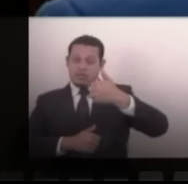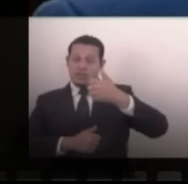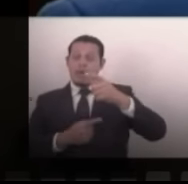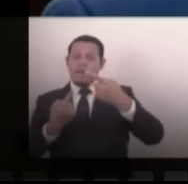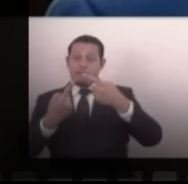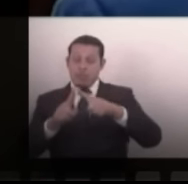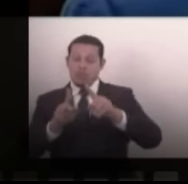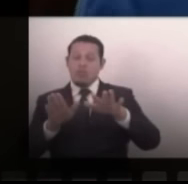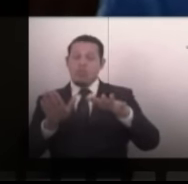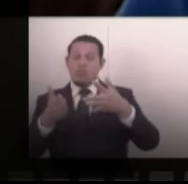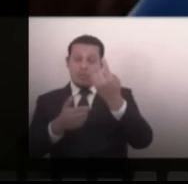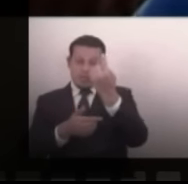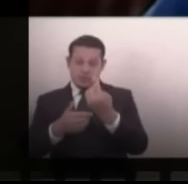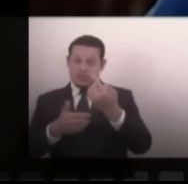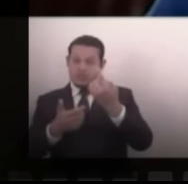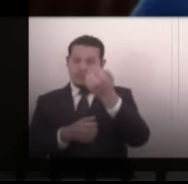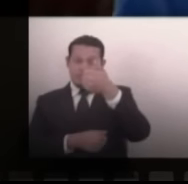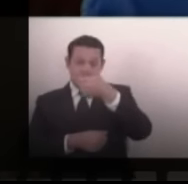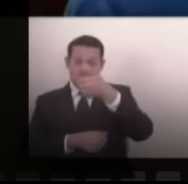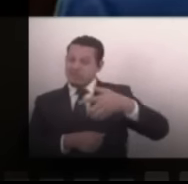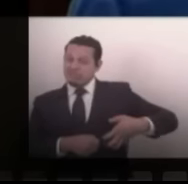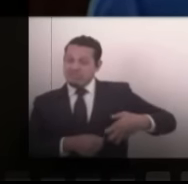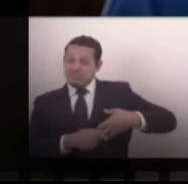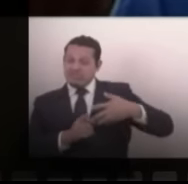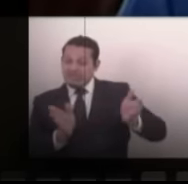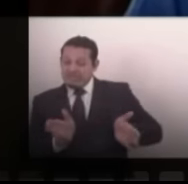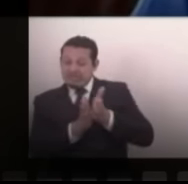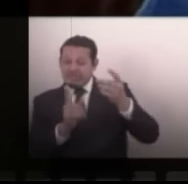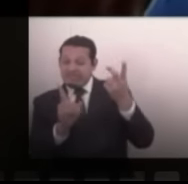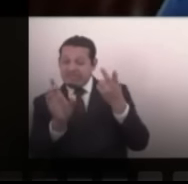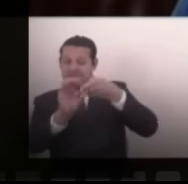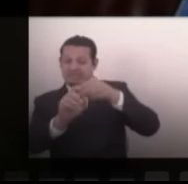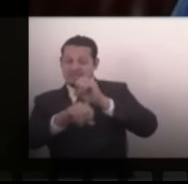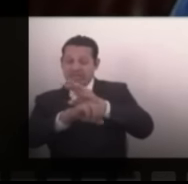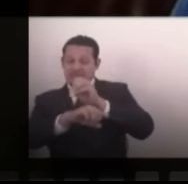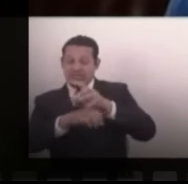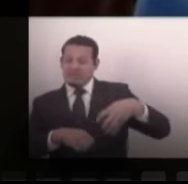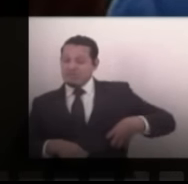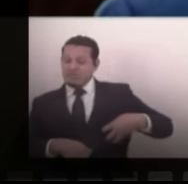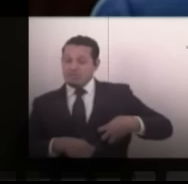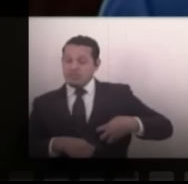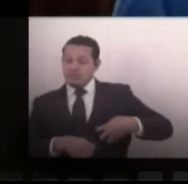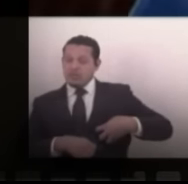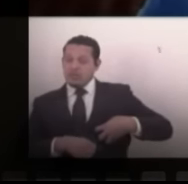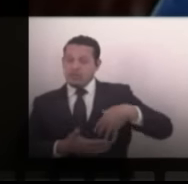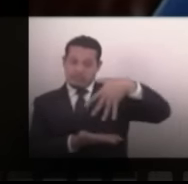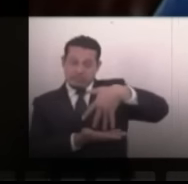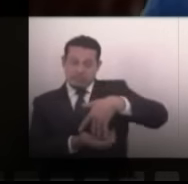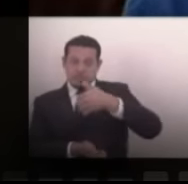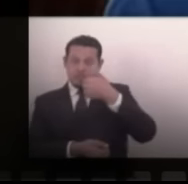los buenos no engañan a las personas o no intentan mentirles porque los